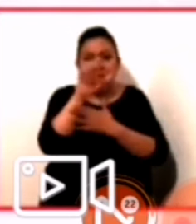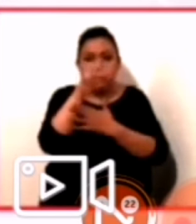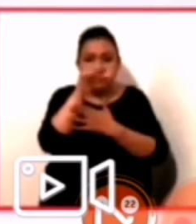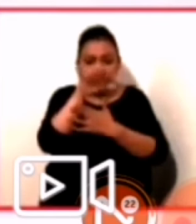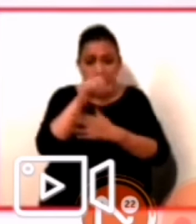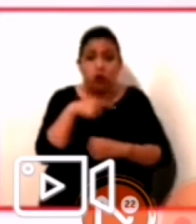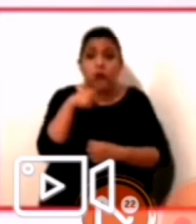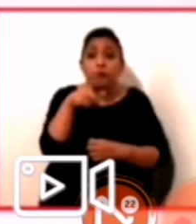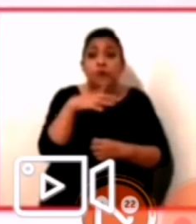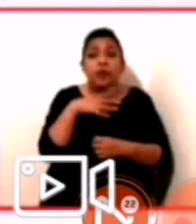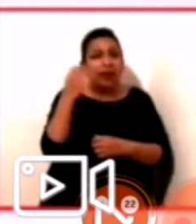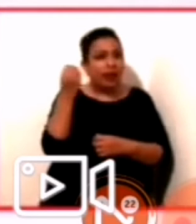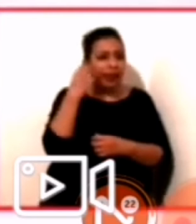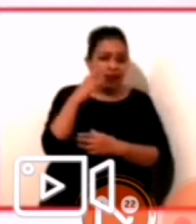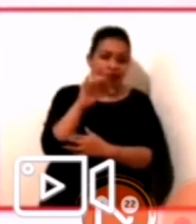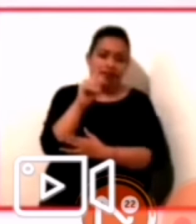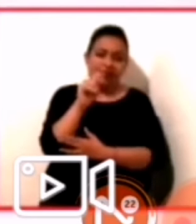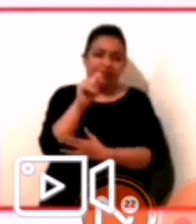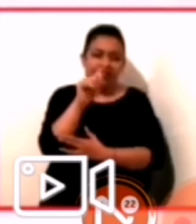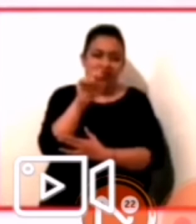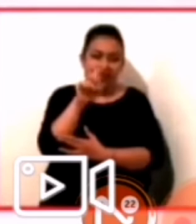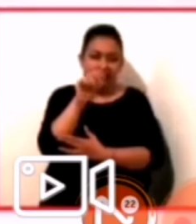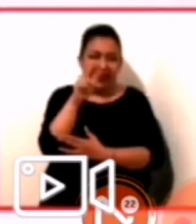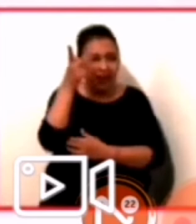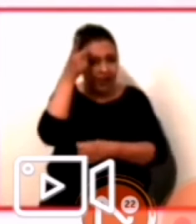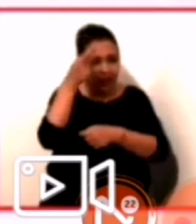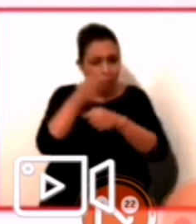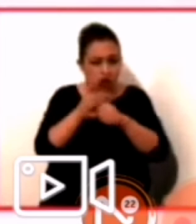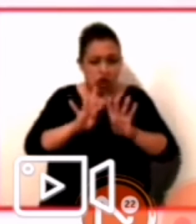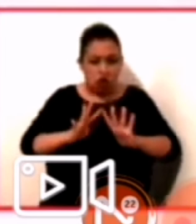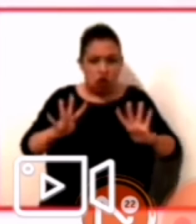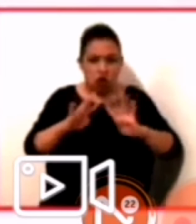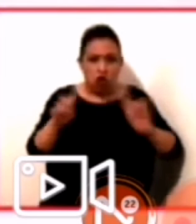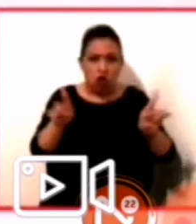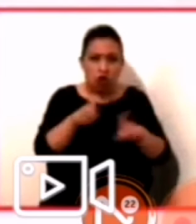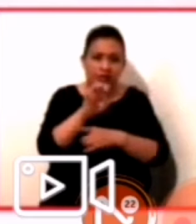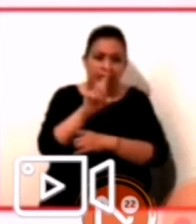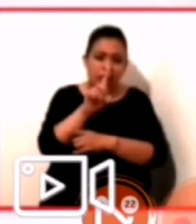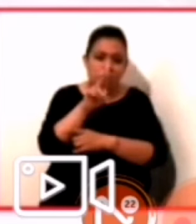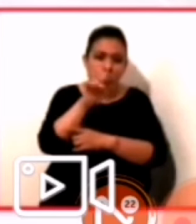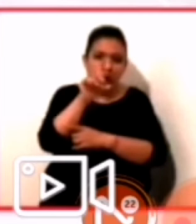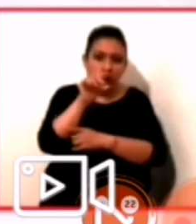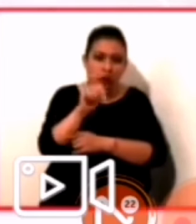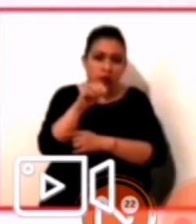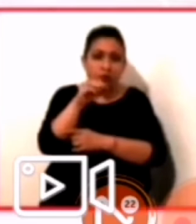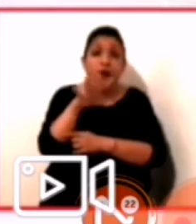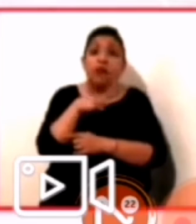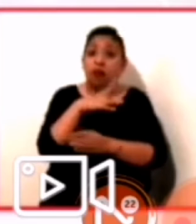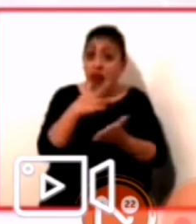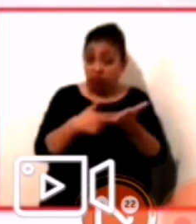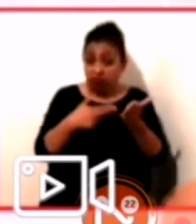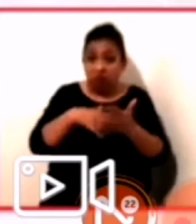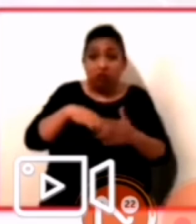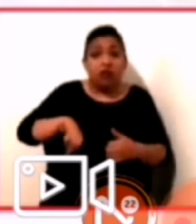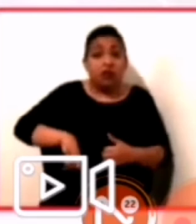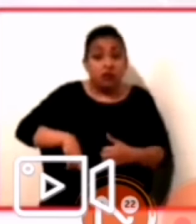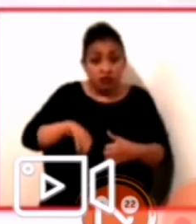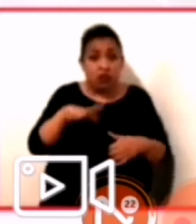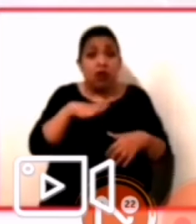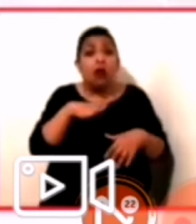La cátedra de dirección de orquesta Eduardo Mata sacó un taller muy interesante